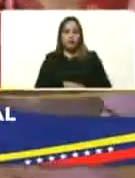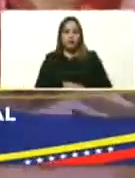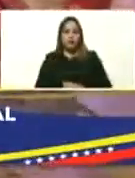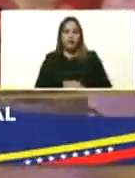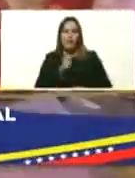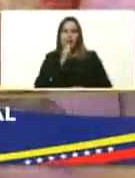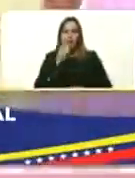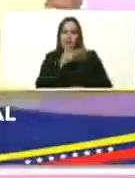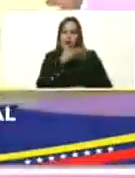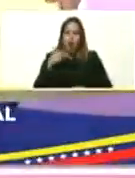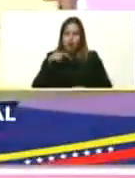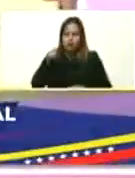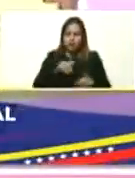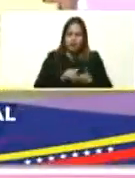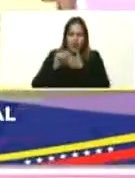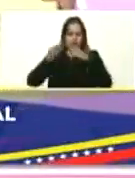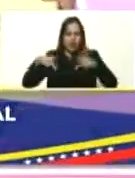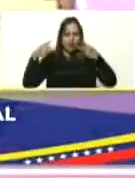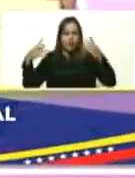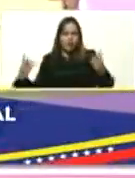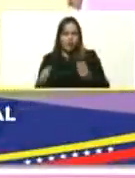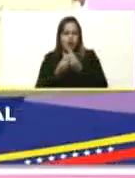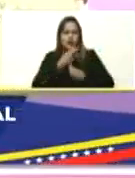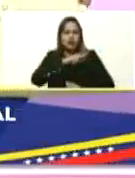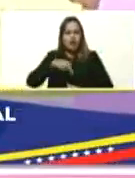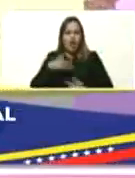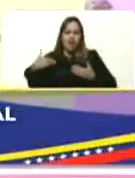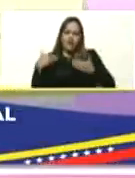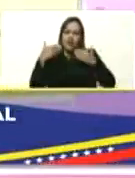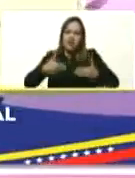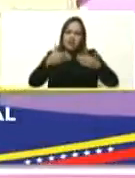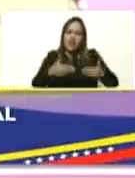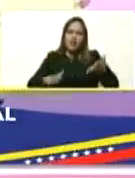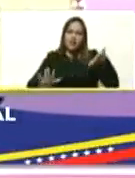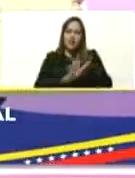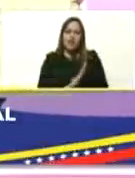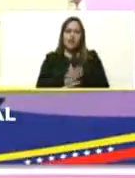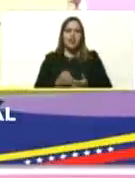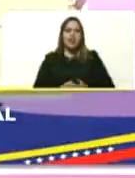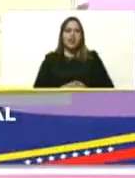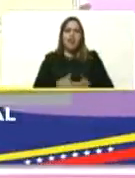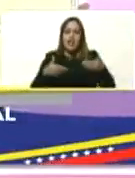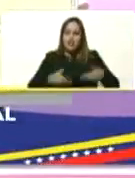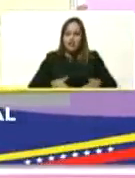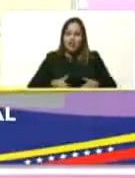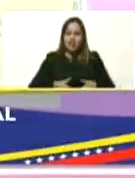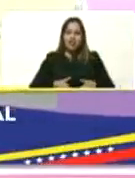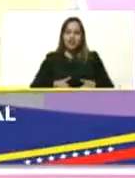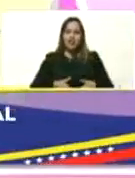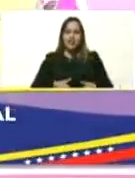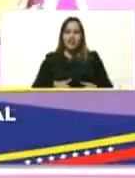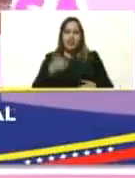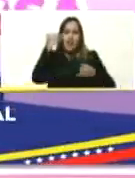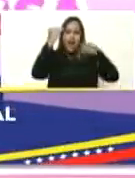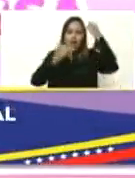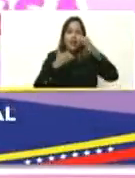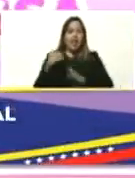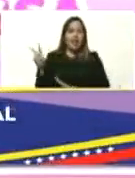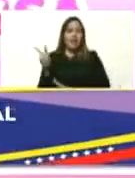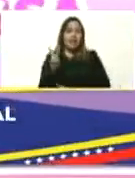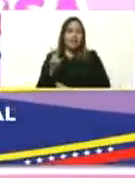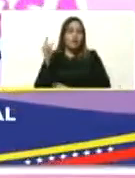que el conductor de Victoria para acompañarnos a nosotras a avanzar en la lucha de las banderas feministas, el feminismo